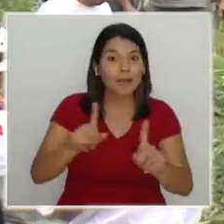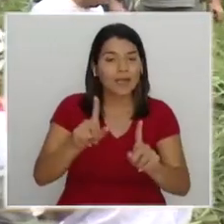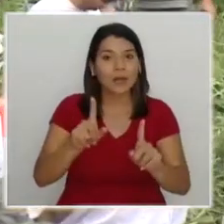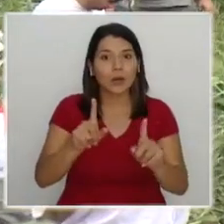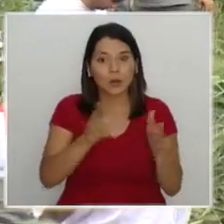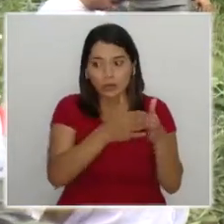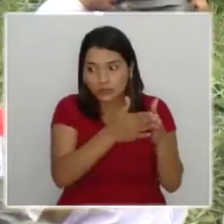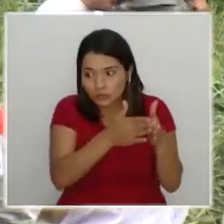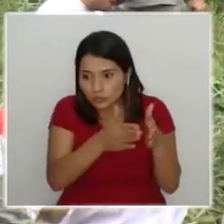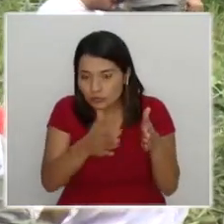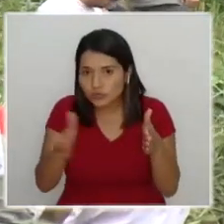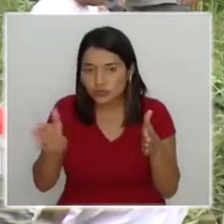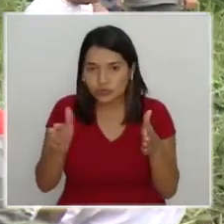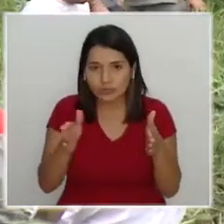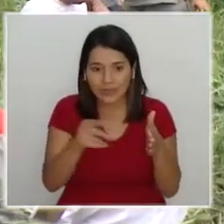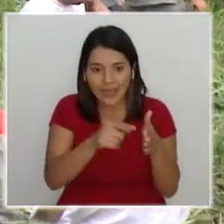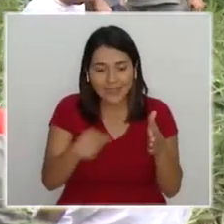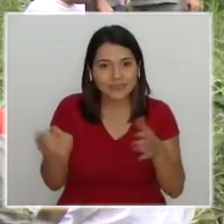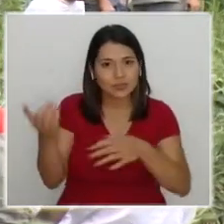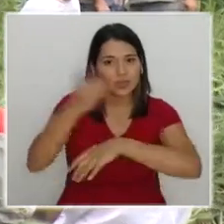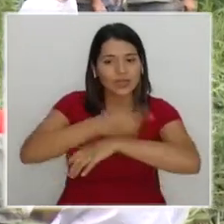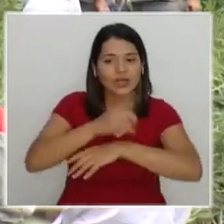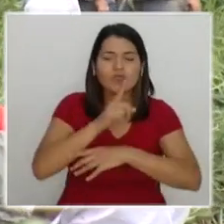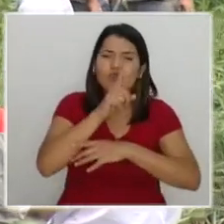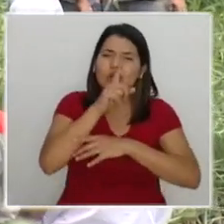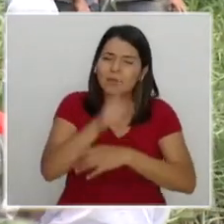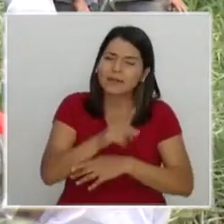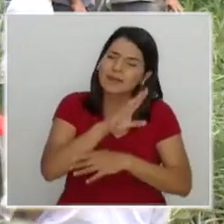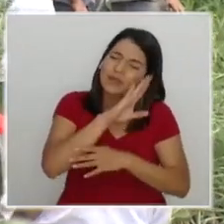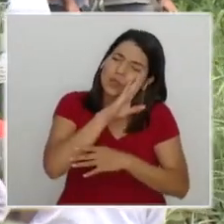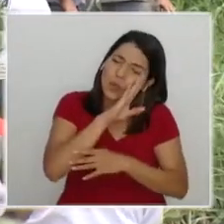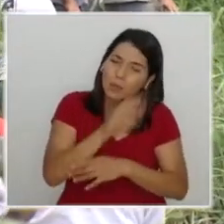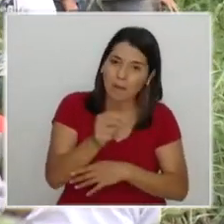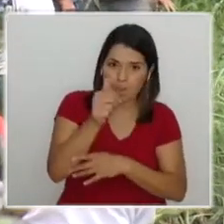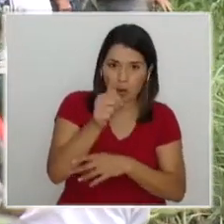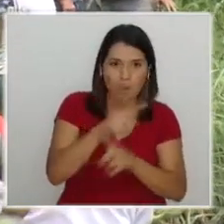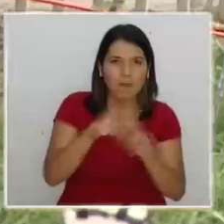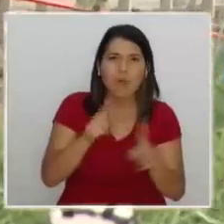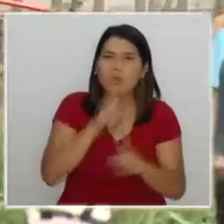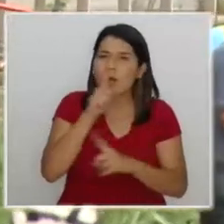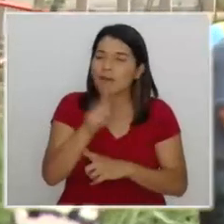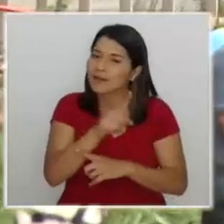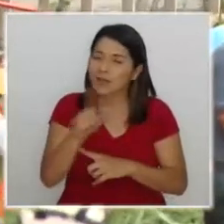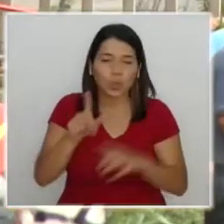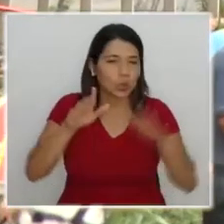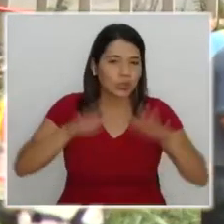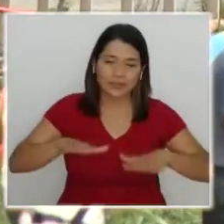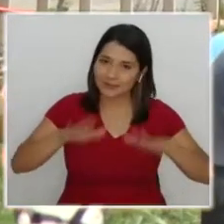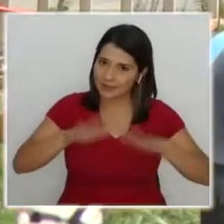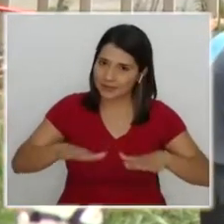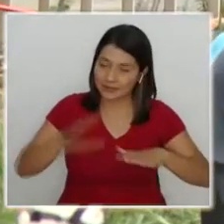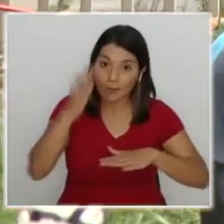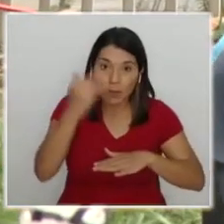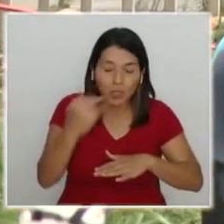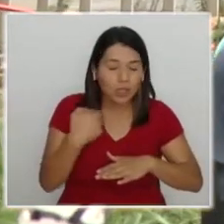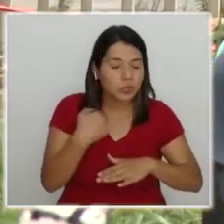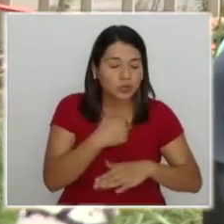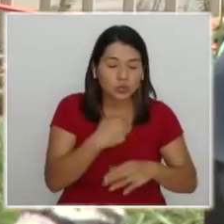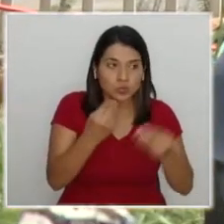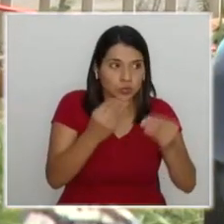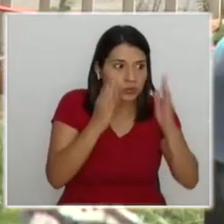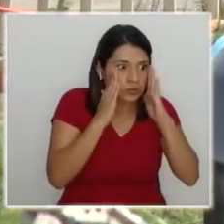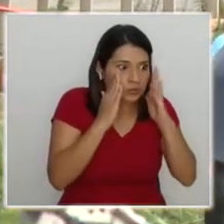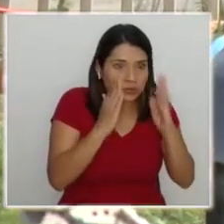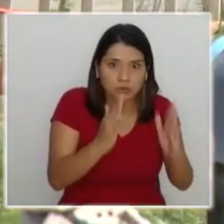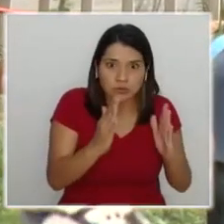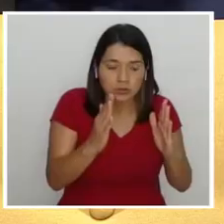realmente se duerme poco, pero realmente no se descansa, porque uno está muy alerta con todas